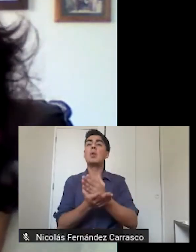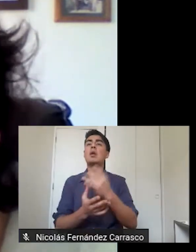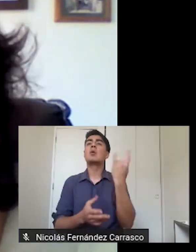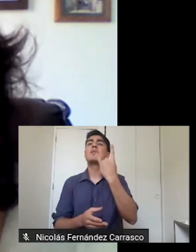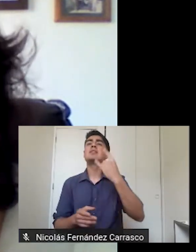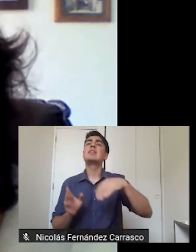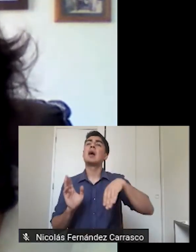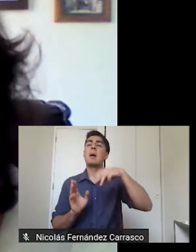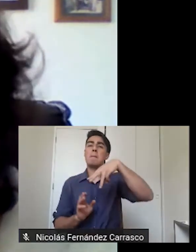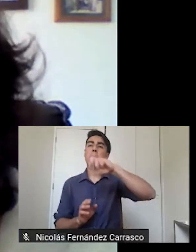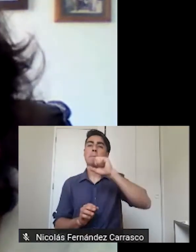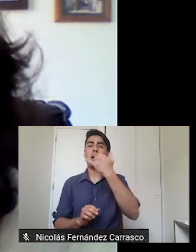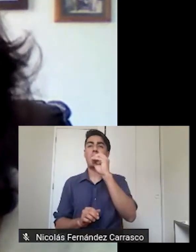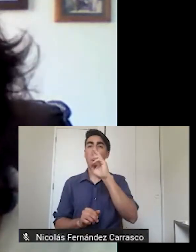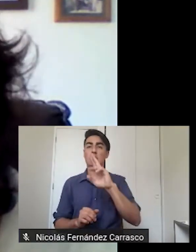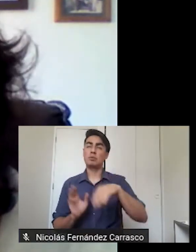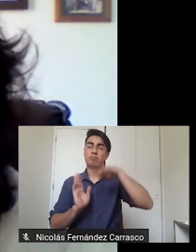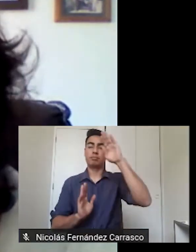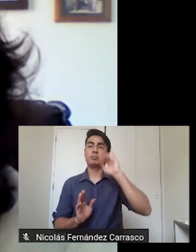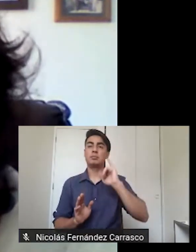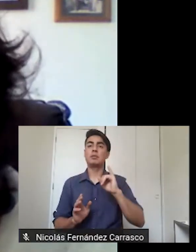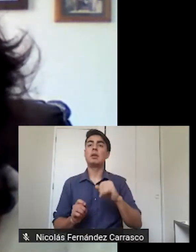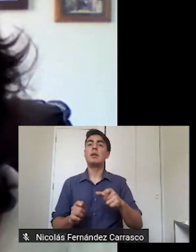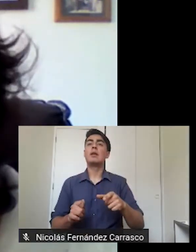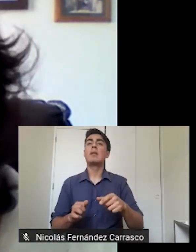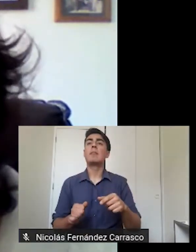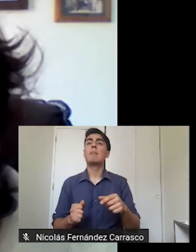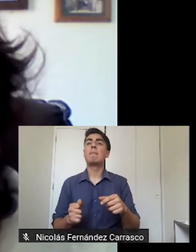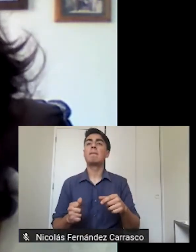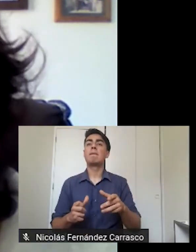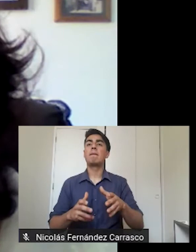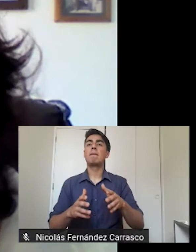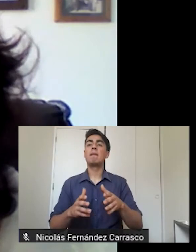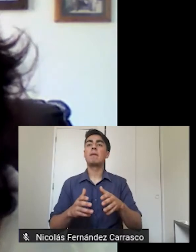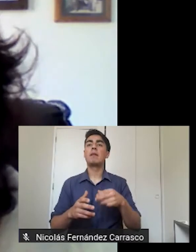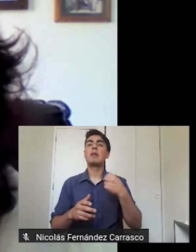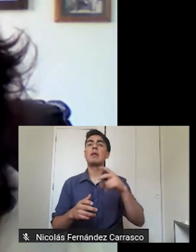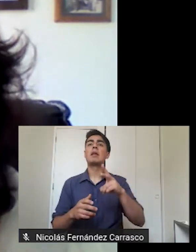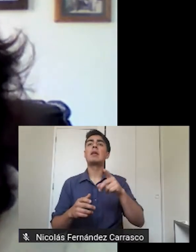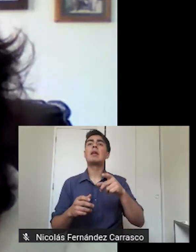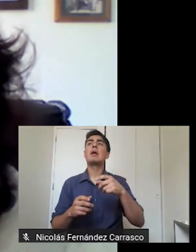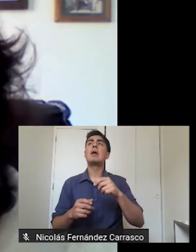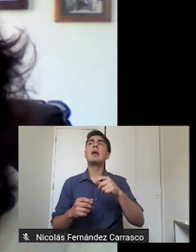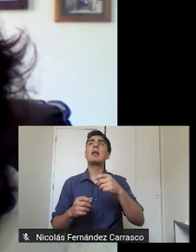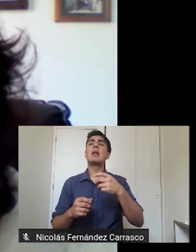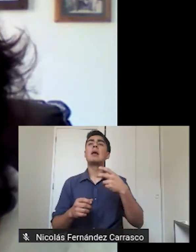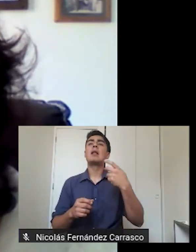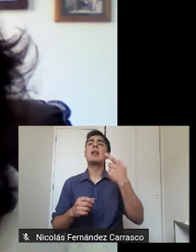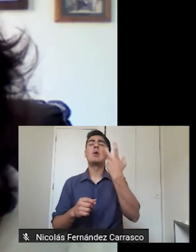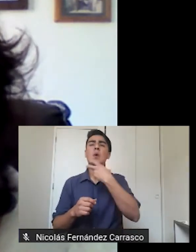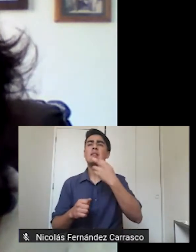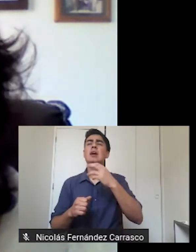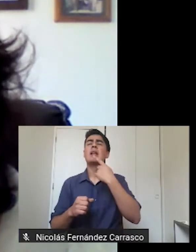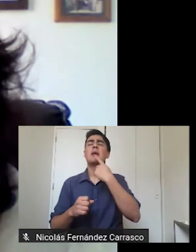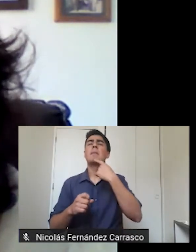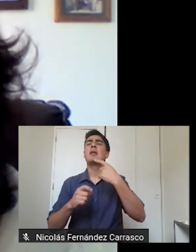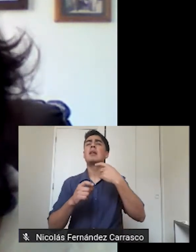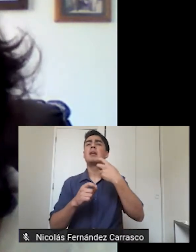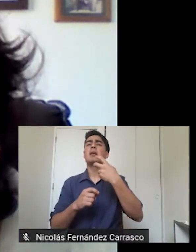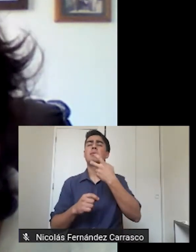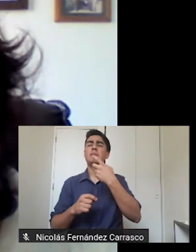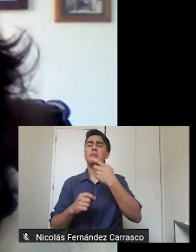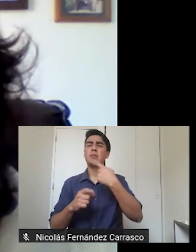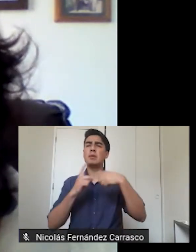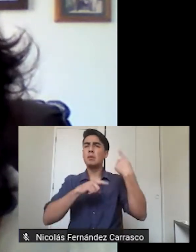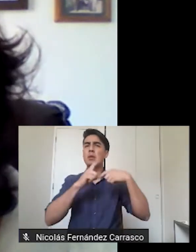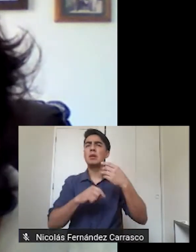Mayor. Patricio es profesor de castellano, licenciado en Letras Hispánicas, con mención en Lingüística y Literatura Hispanoamericana. También tiene un